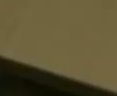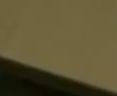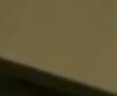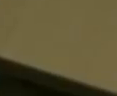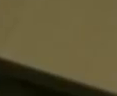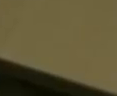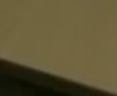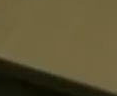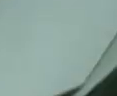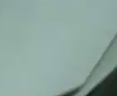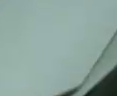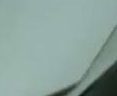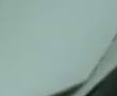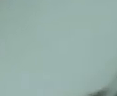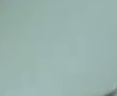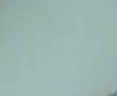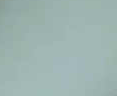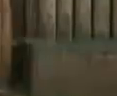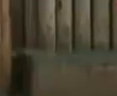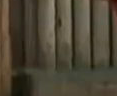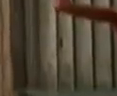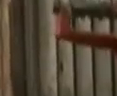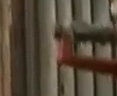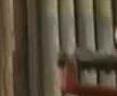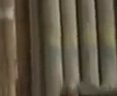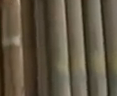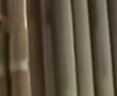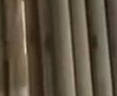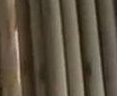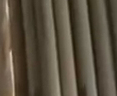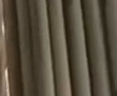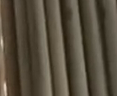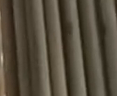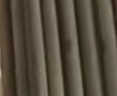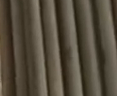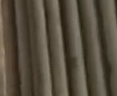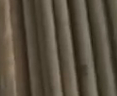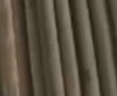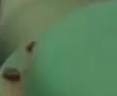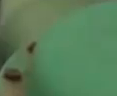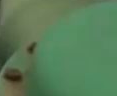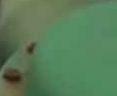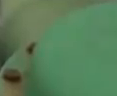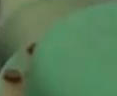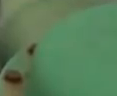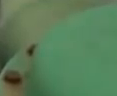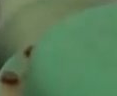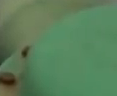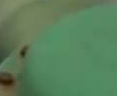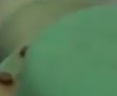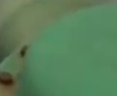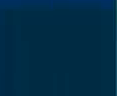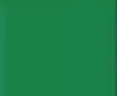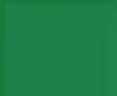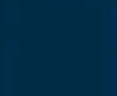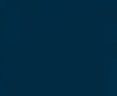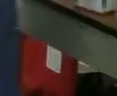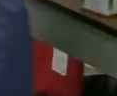delito de peculado que se habría cometido en un contrato para la extracción de petróleo en la Amazonía ecuatoriana.